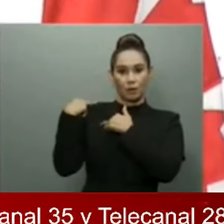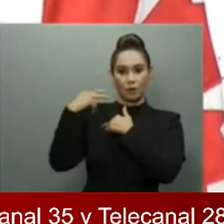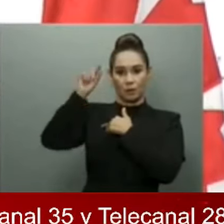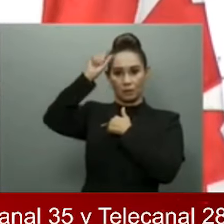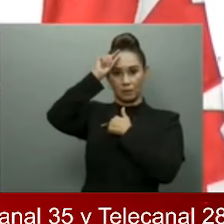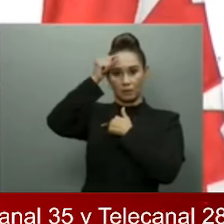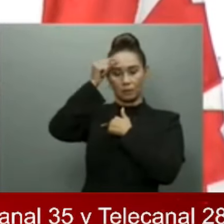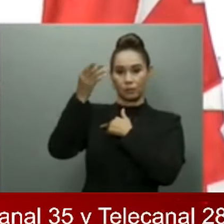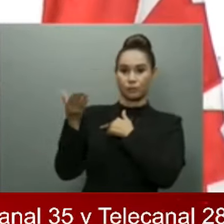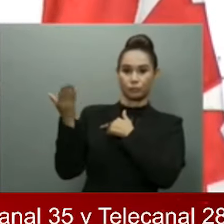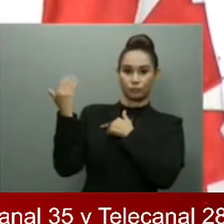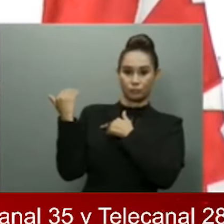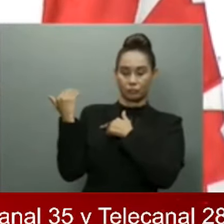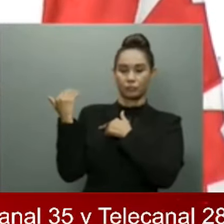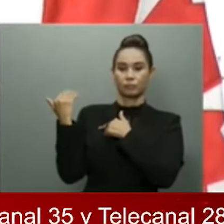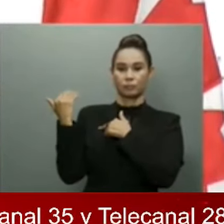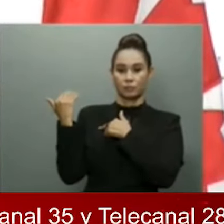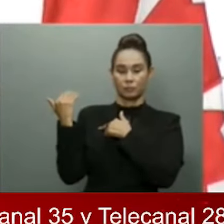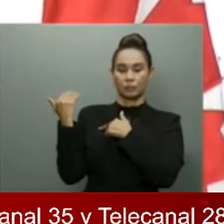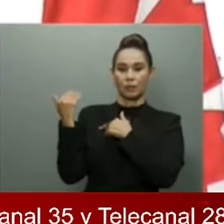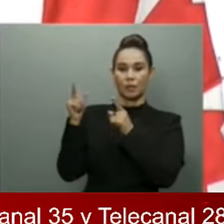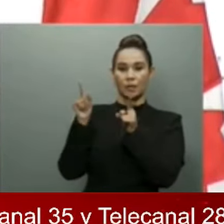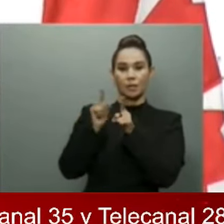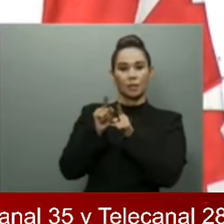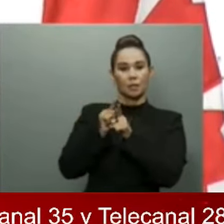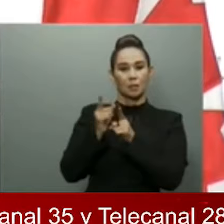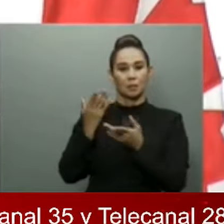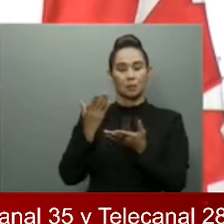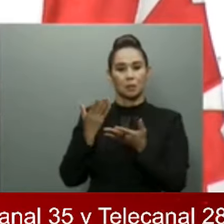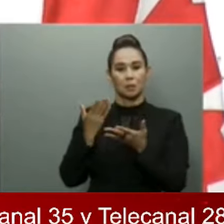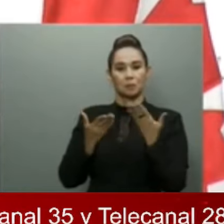gobierno y también quizás